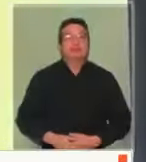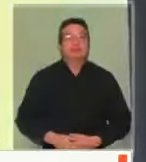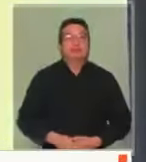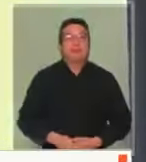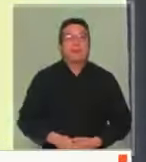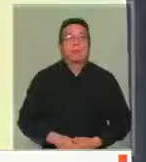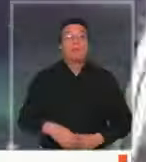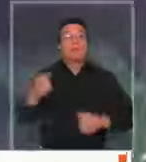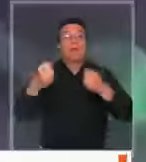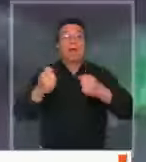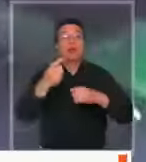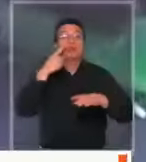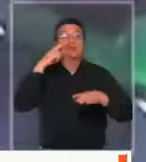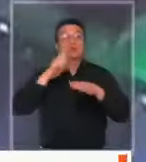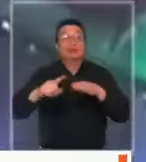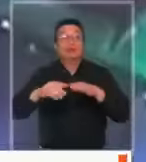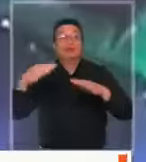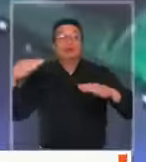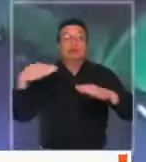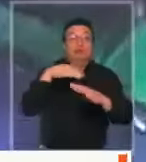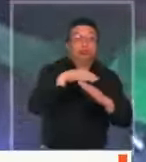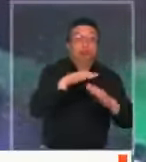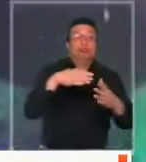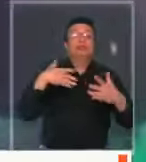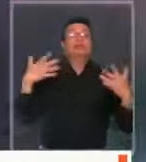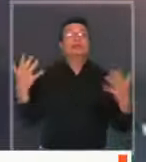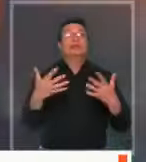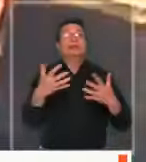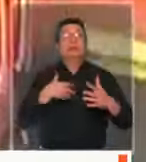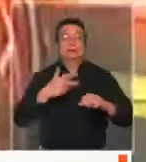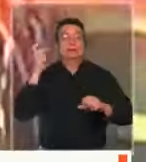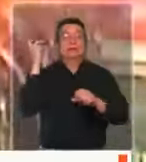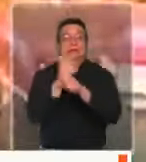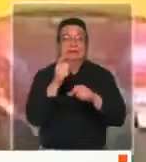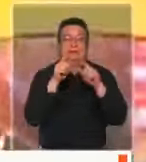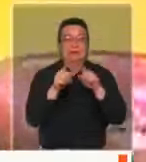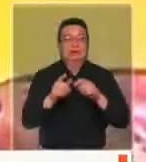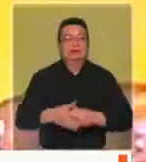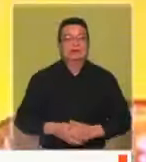Un auto desconocido le bloqueó la salida con la clara intención de asaltar.